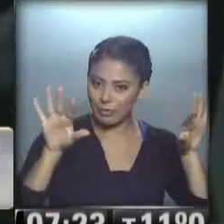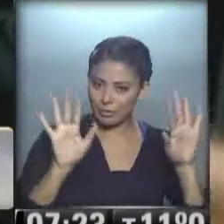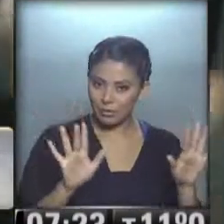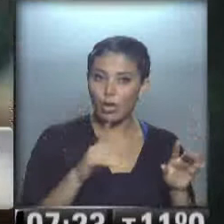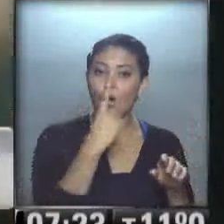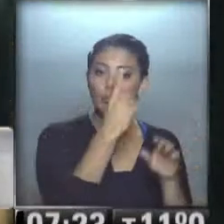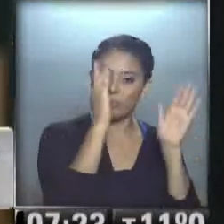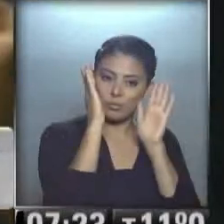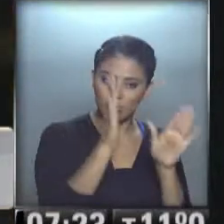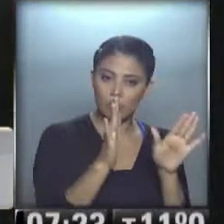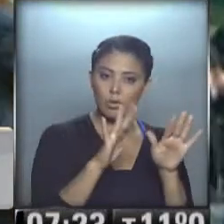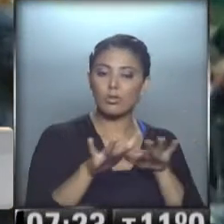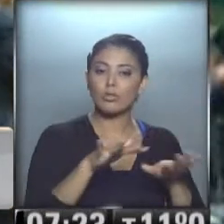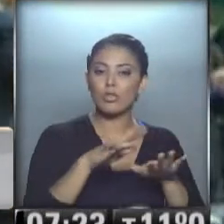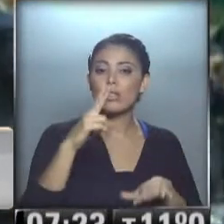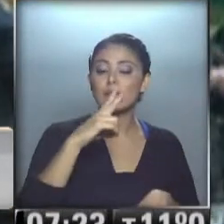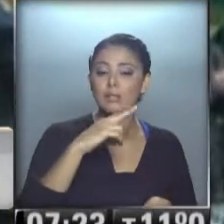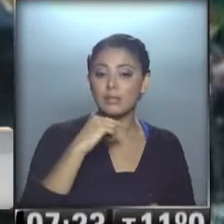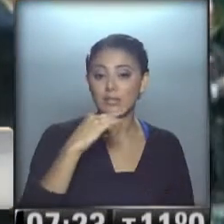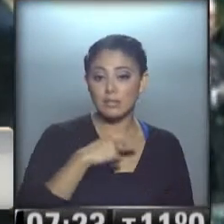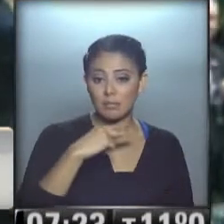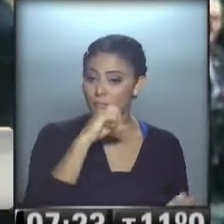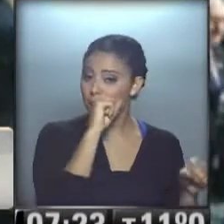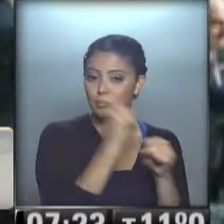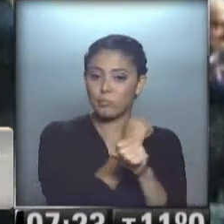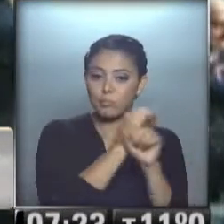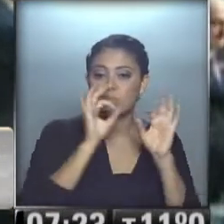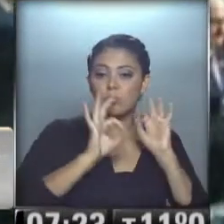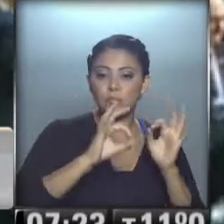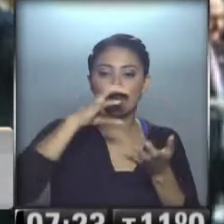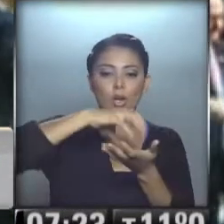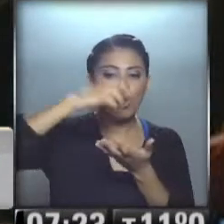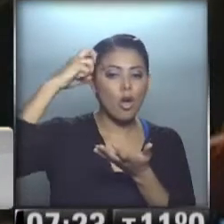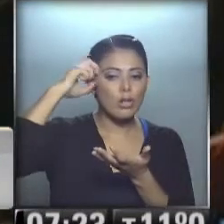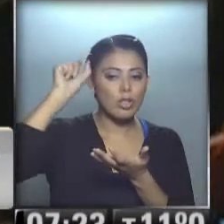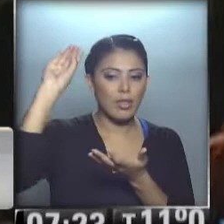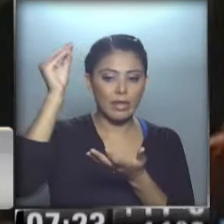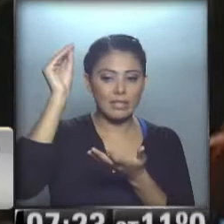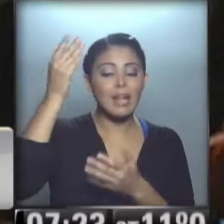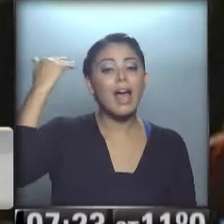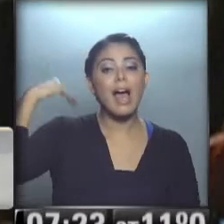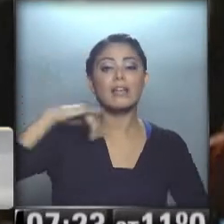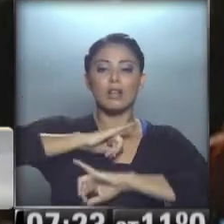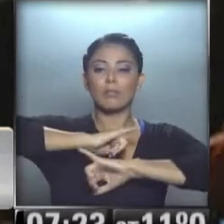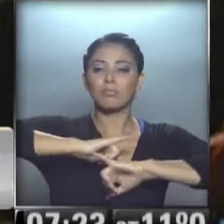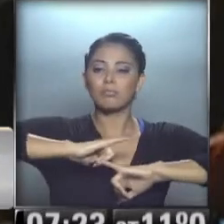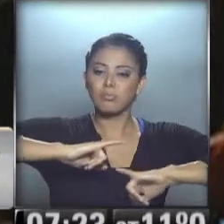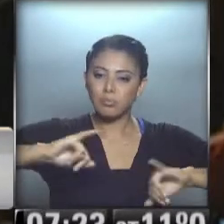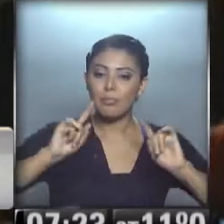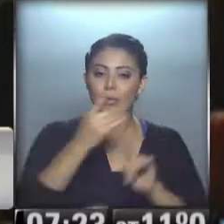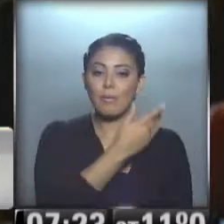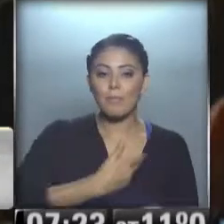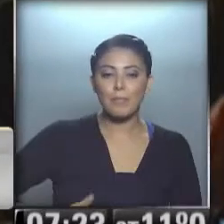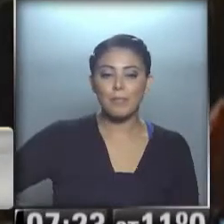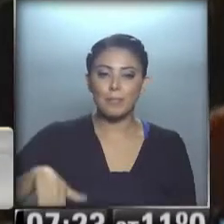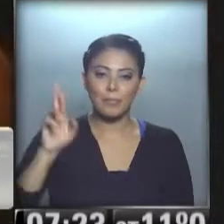Por un lado, el marco civil que aprobó el Congreso de Brasil y que ayer promulgó la presidenta Dilma